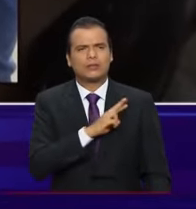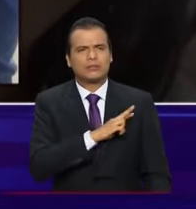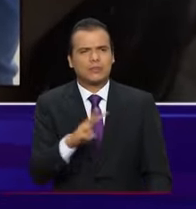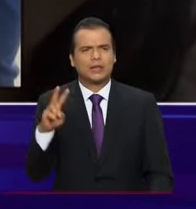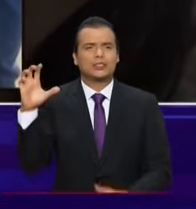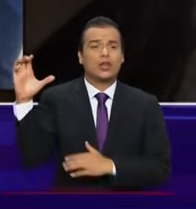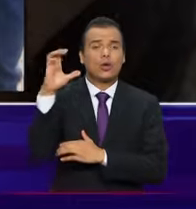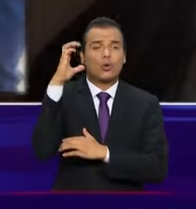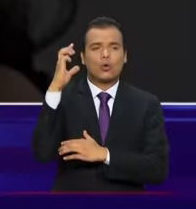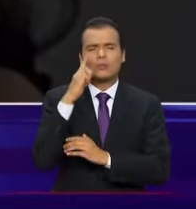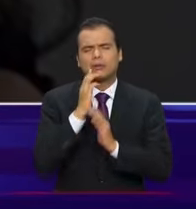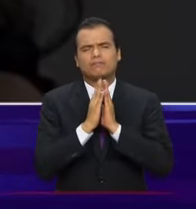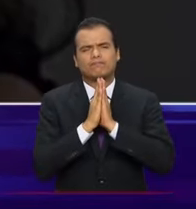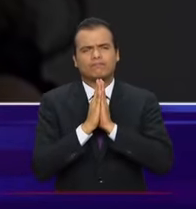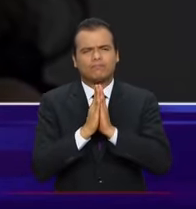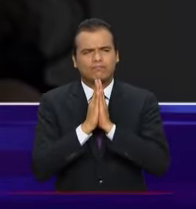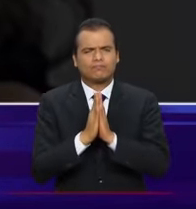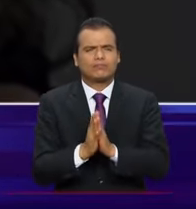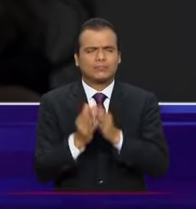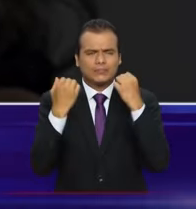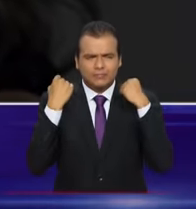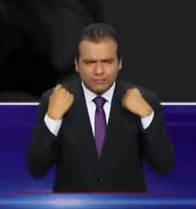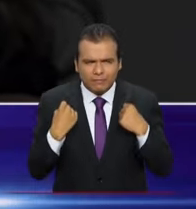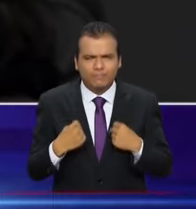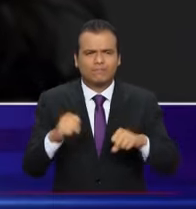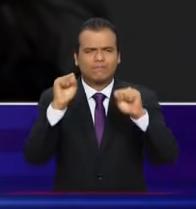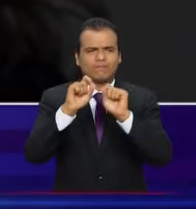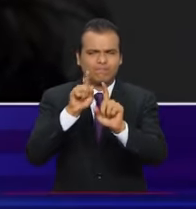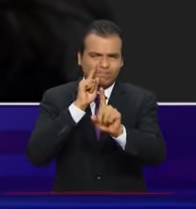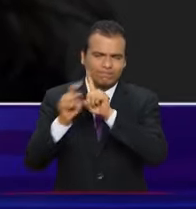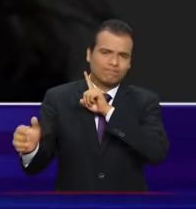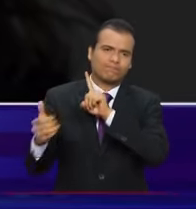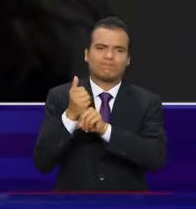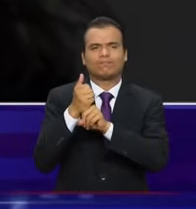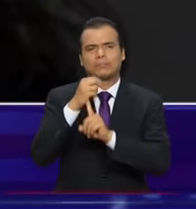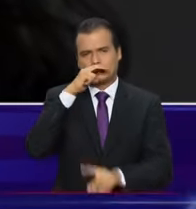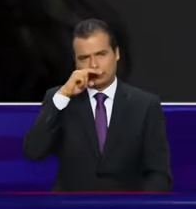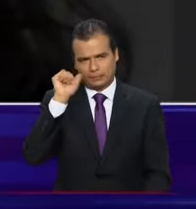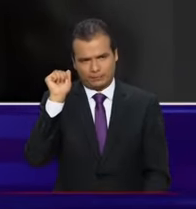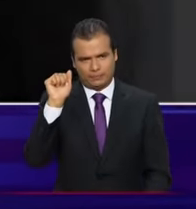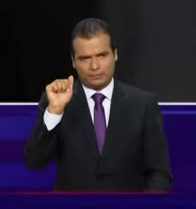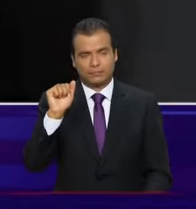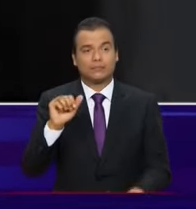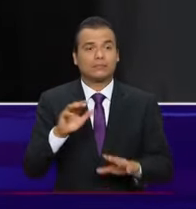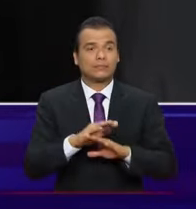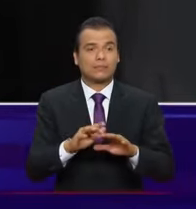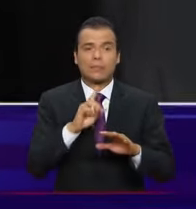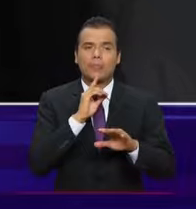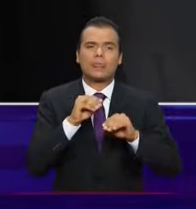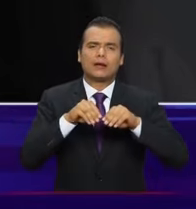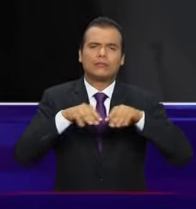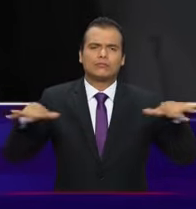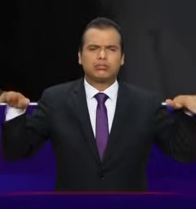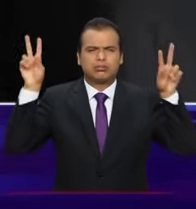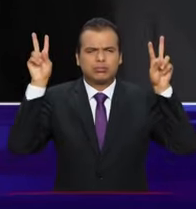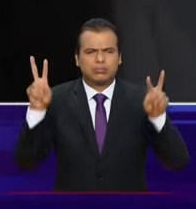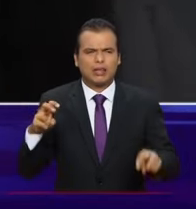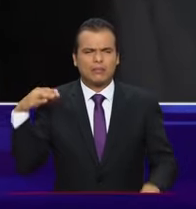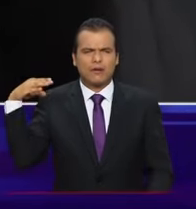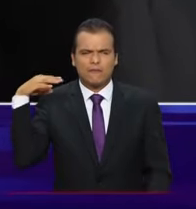país para que redoblen sus esfuerzos de búsqueda y no repliquen información que no ha sido